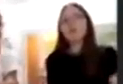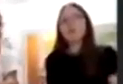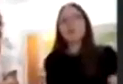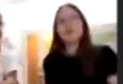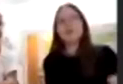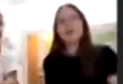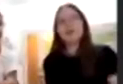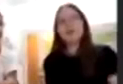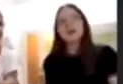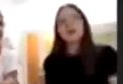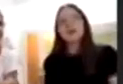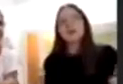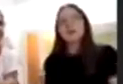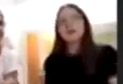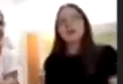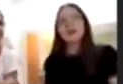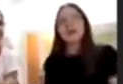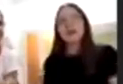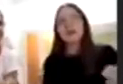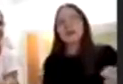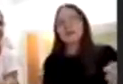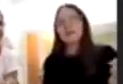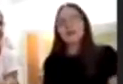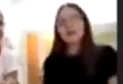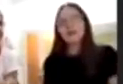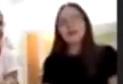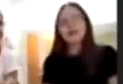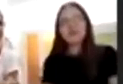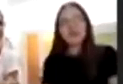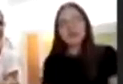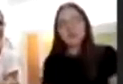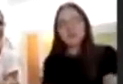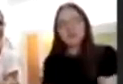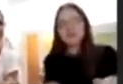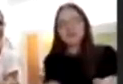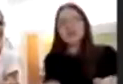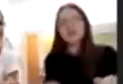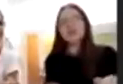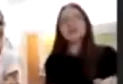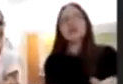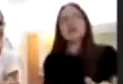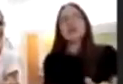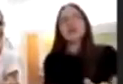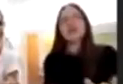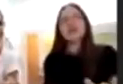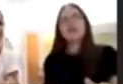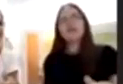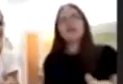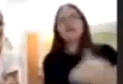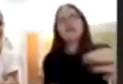cómo se puede transformar el paisaje urbano, en este caso, porque hay mayoría de ejemplos,